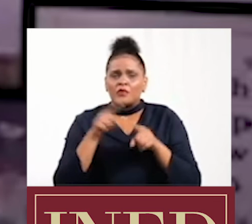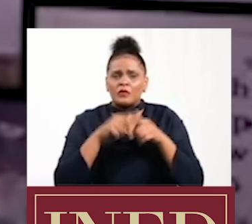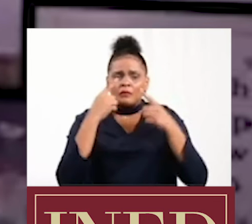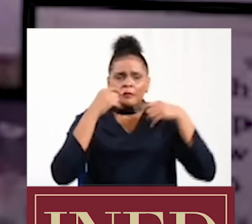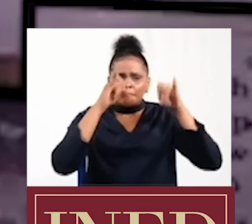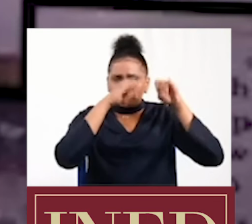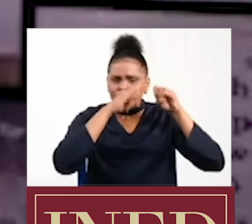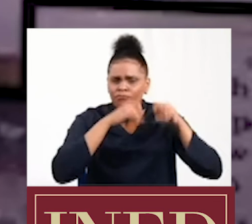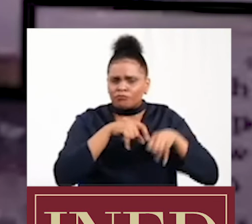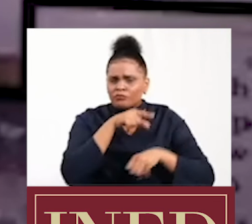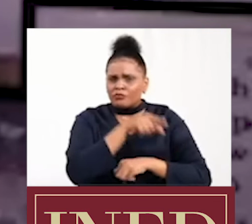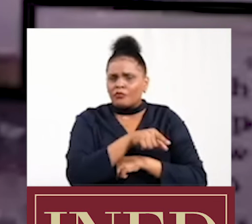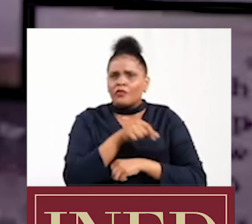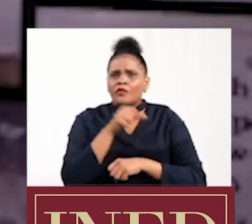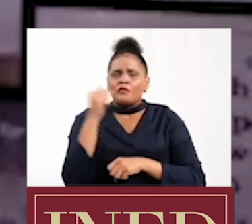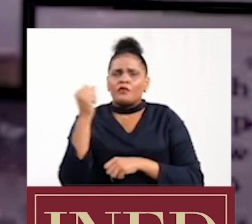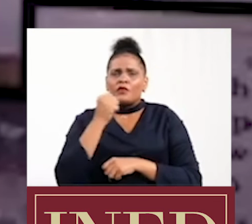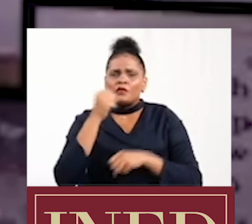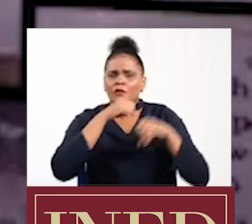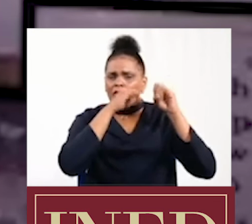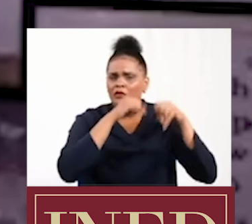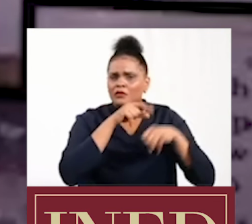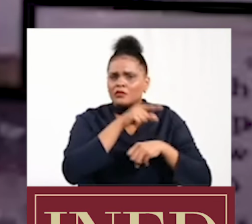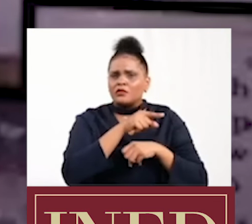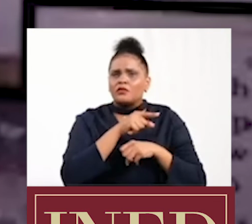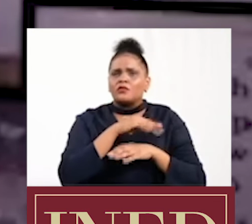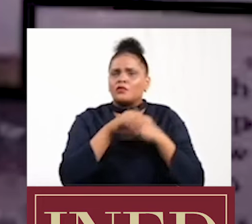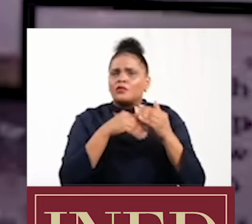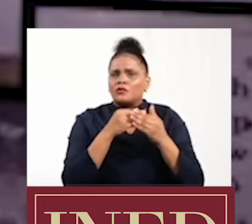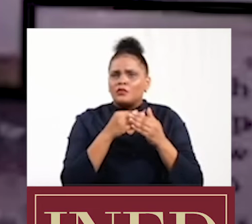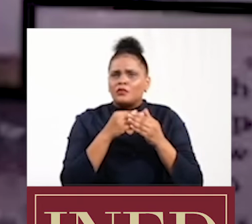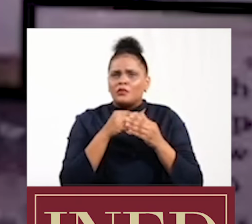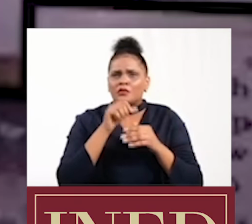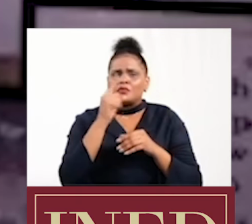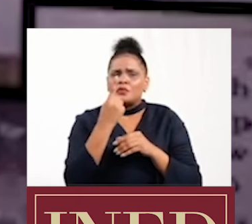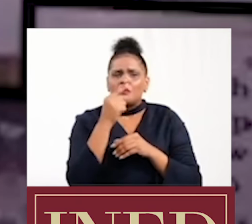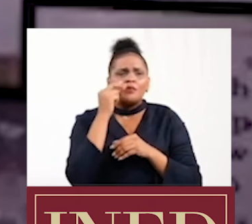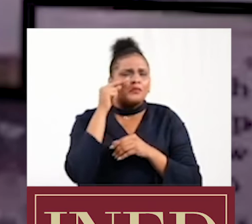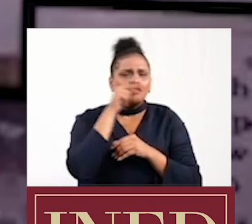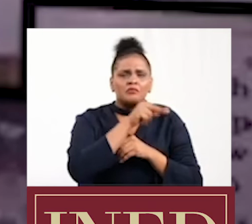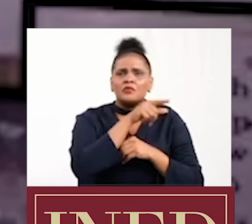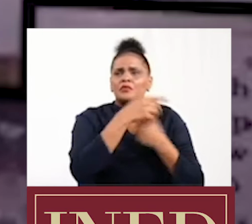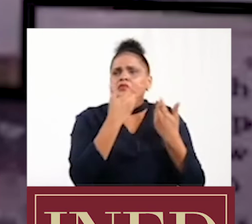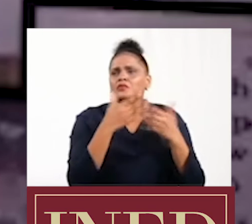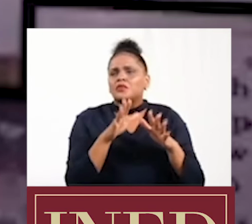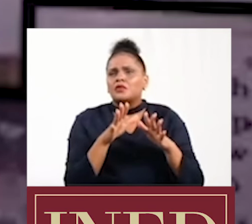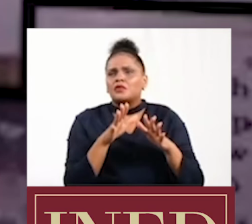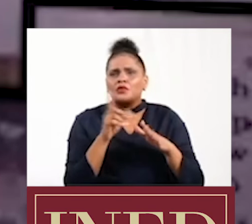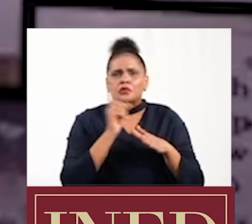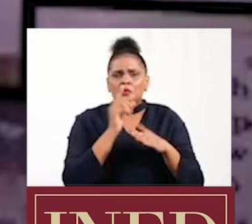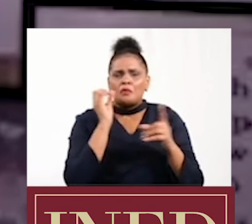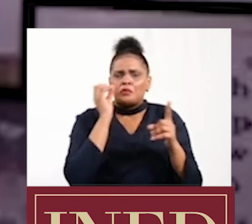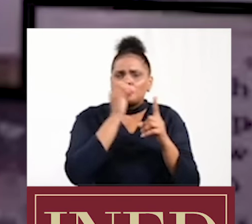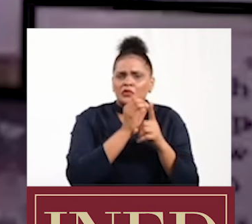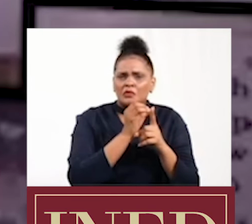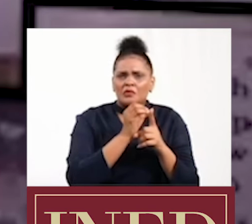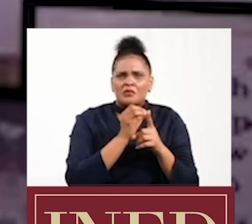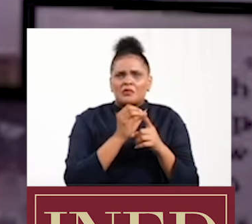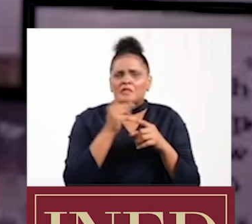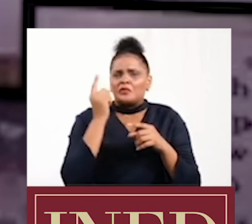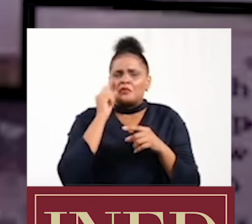que sea el punto de partida de otros cambios no que no se vea solamente como un techo que no se vea solamente como una imposición que no se vea